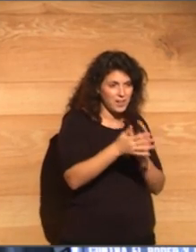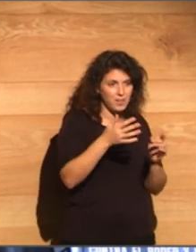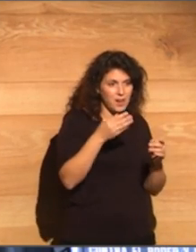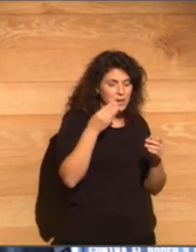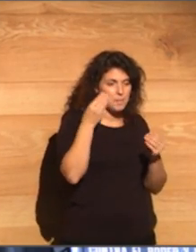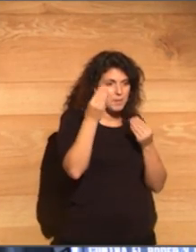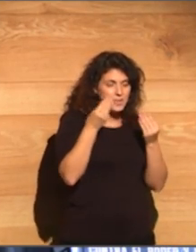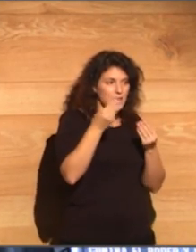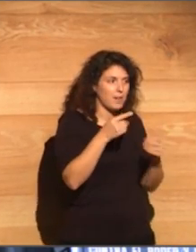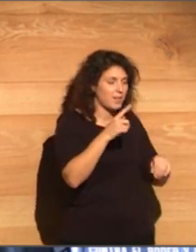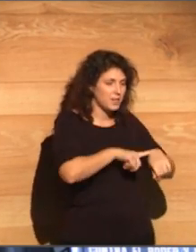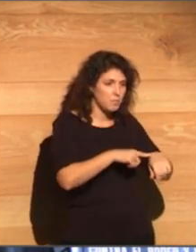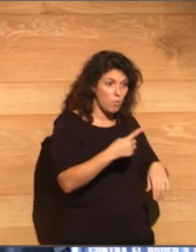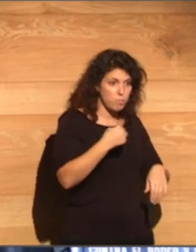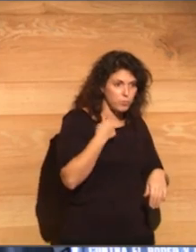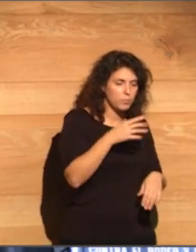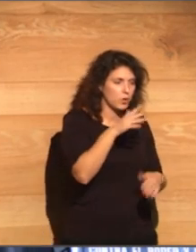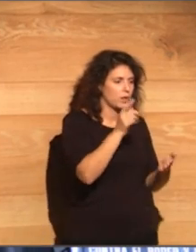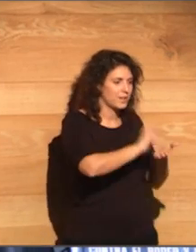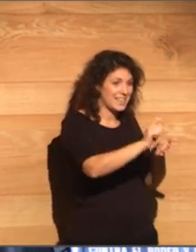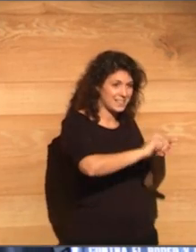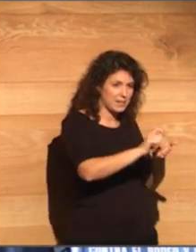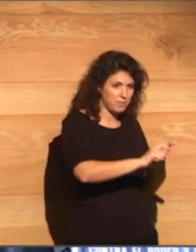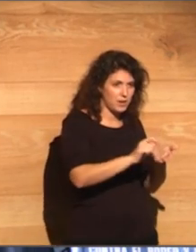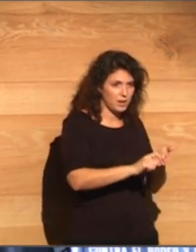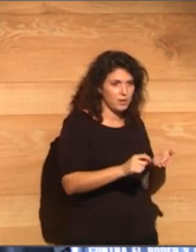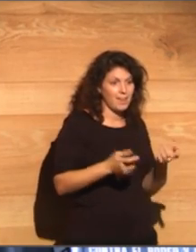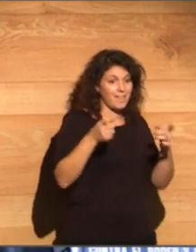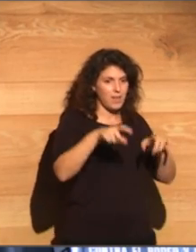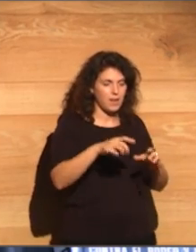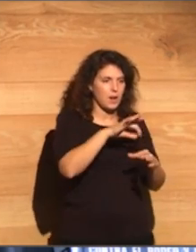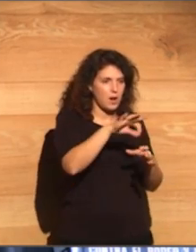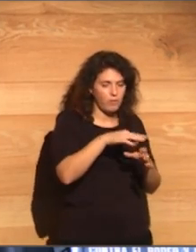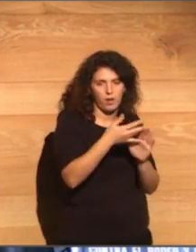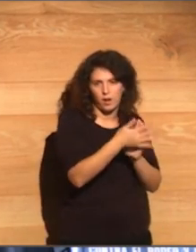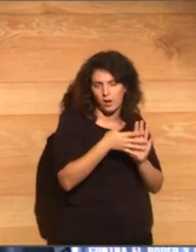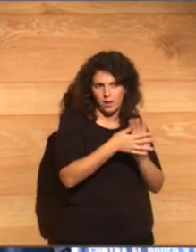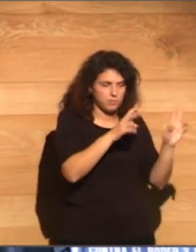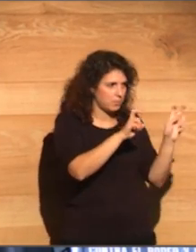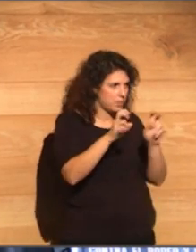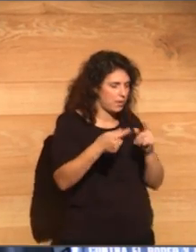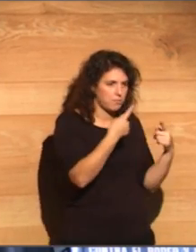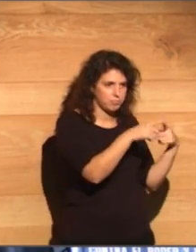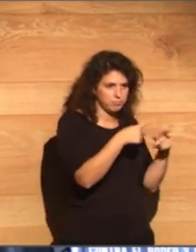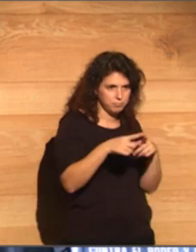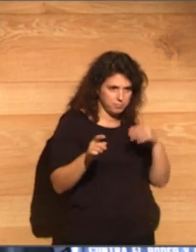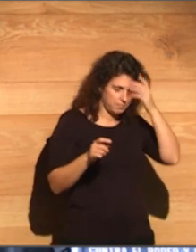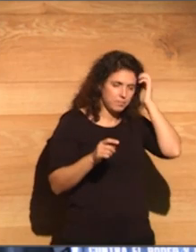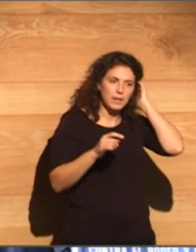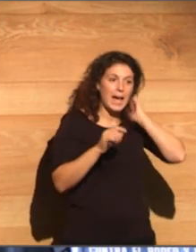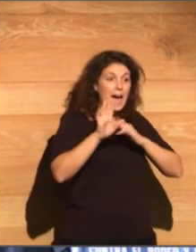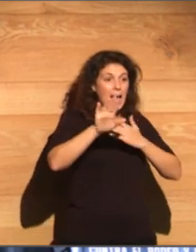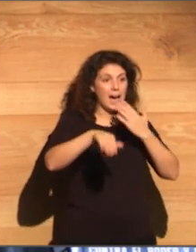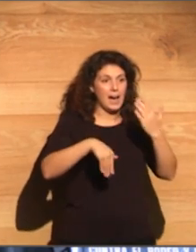su forma de escribir era quedar en un café y ponerse a hablar de lo que fuera durante semanas y semanas, hasta que de forma natural,